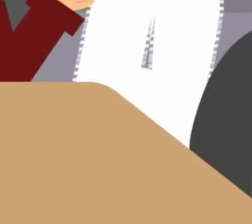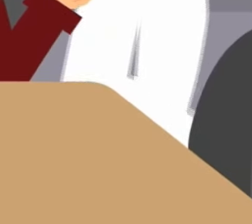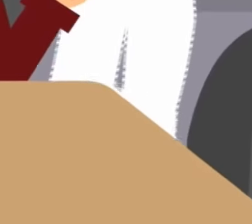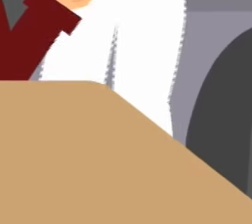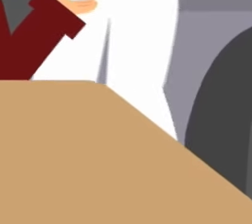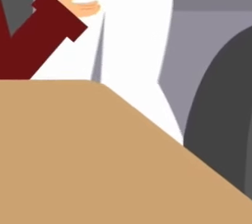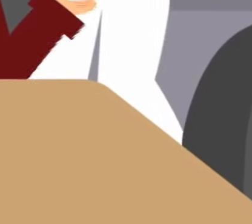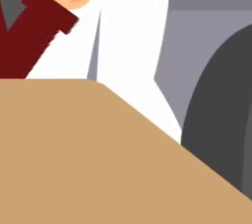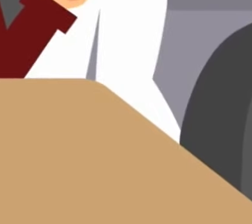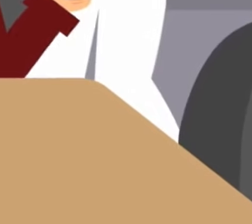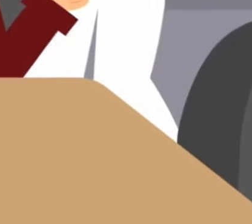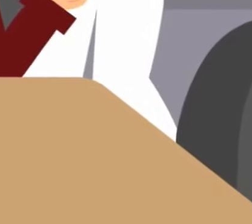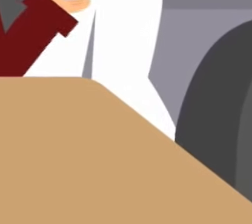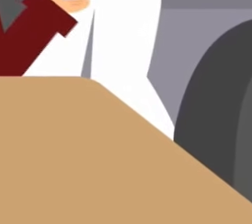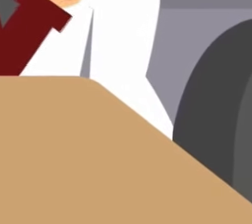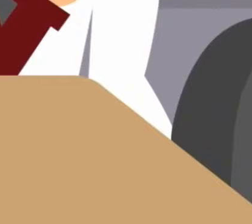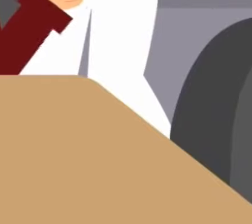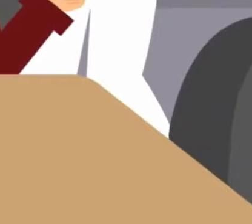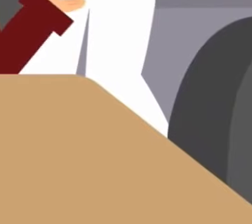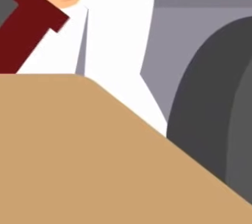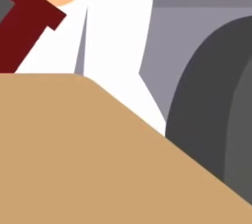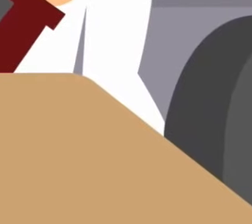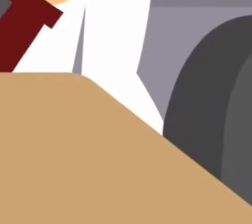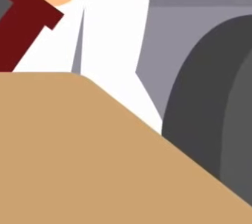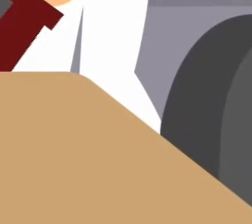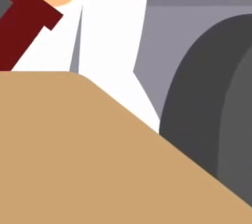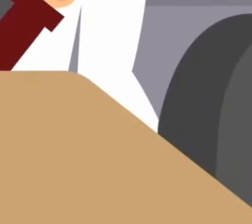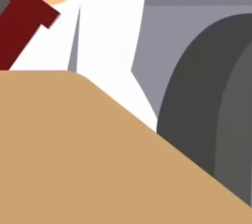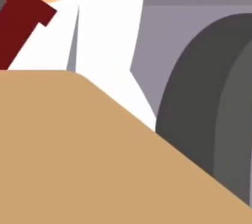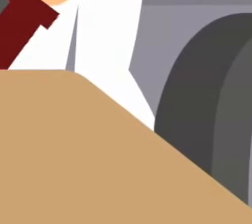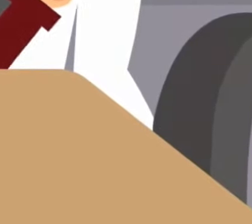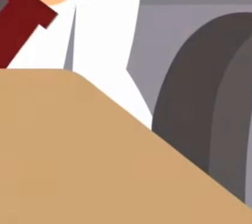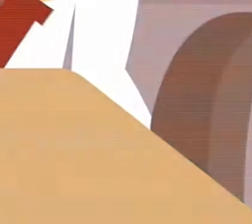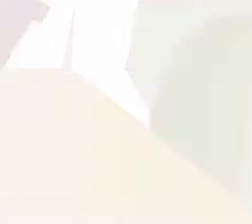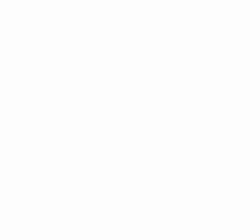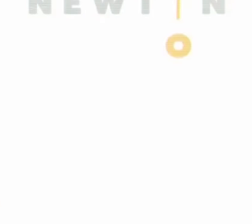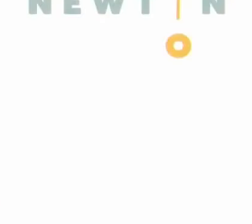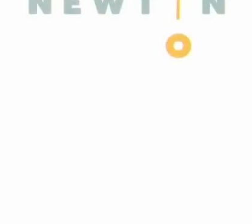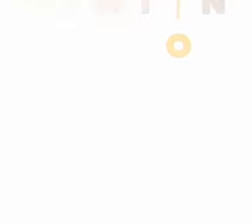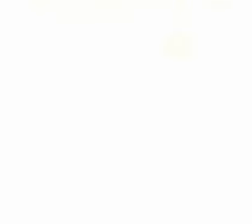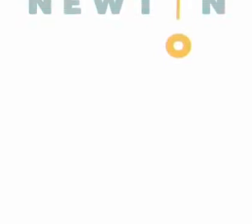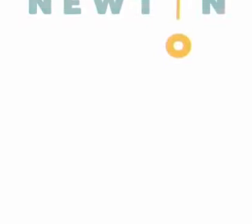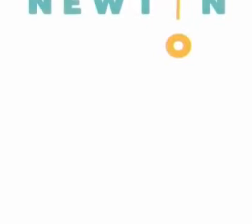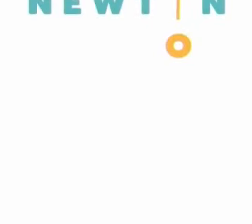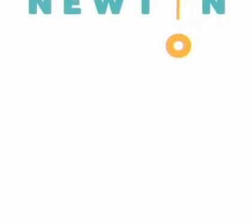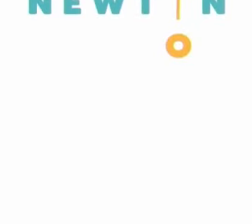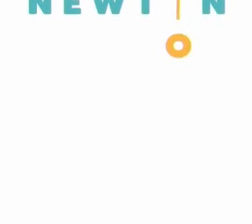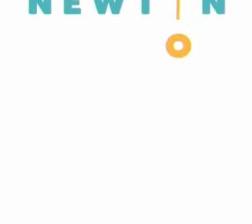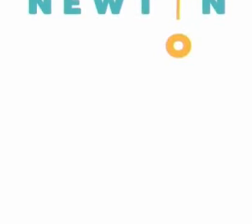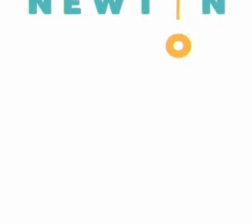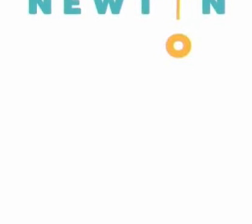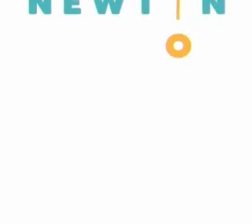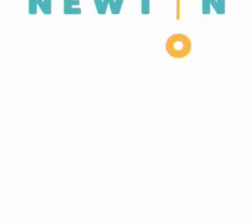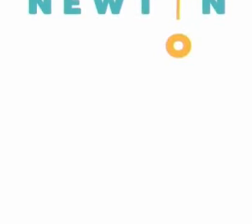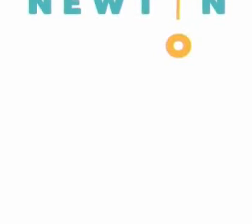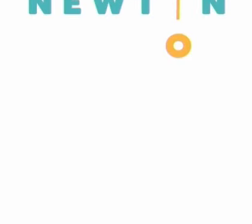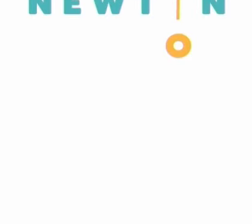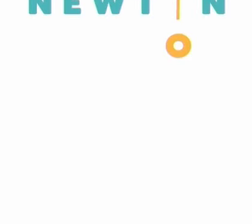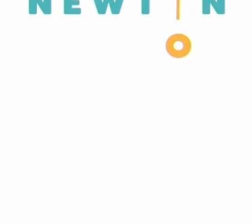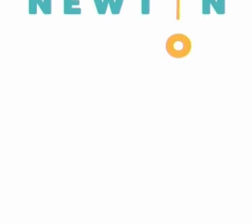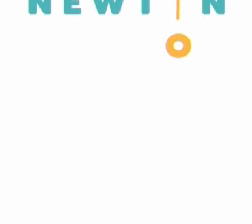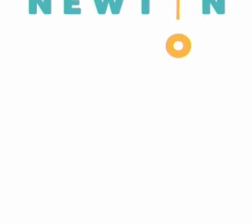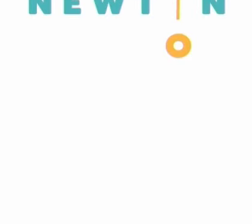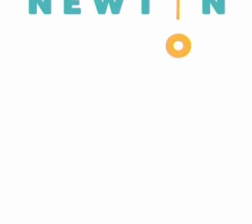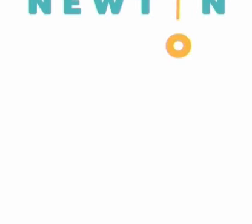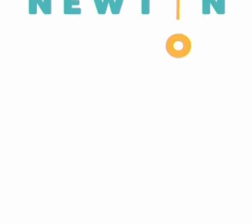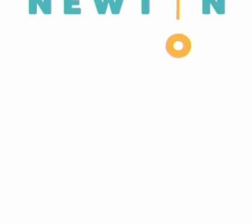hueso. Recordemos siempre la humanidad detrás de cada una de nuestras interacciones digitales. Seamos parte de una ciudadanía